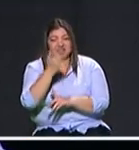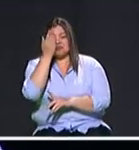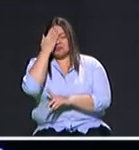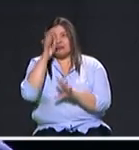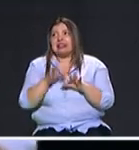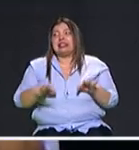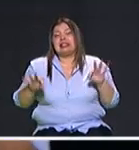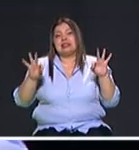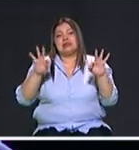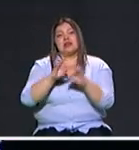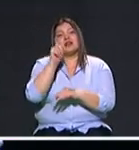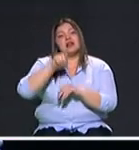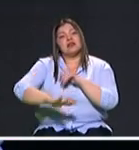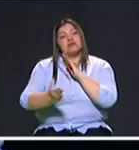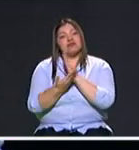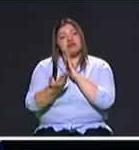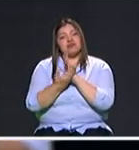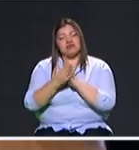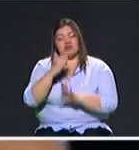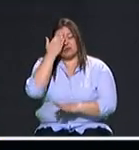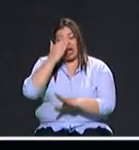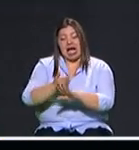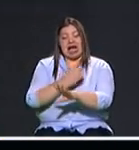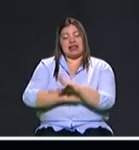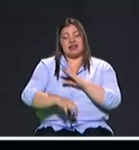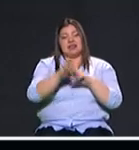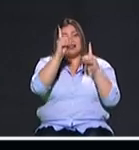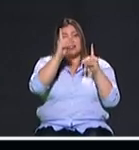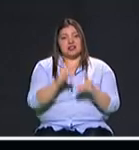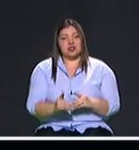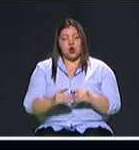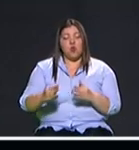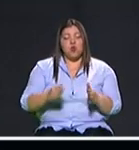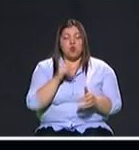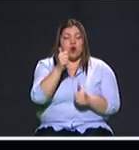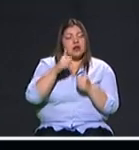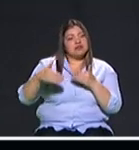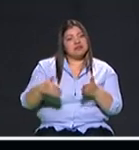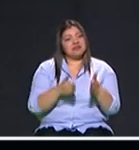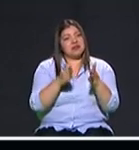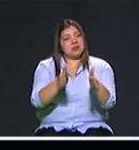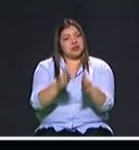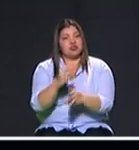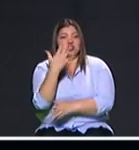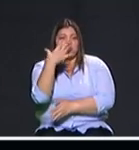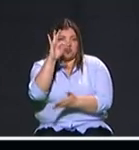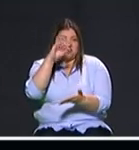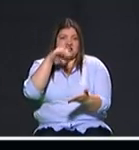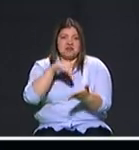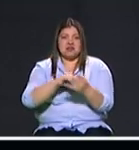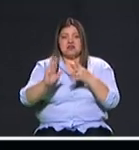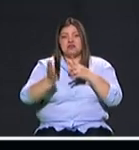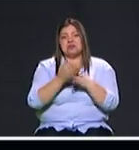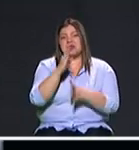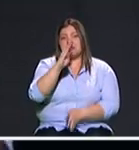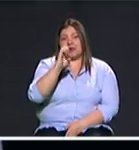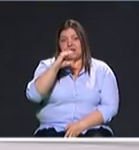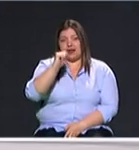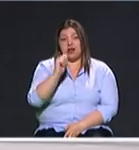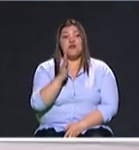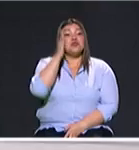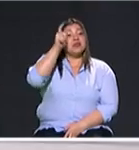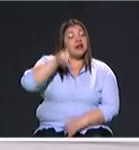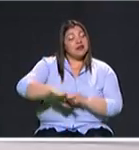importancia de estudiar y ya sepan que estudiar buen camino y 50.000 becas porque el futuro se estudian